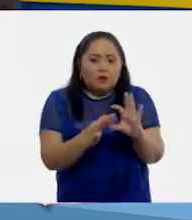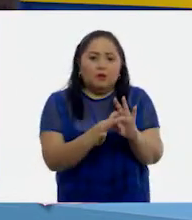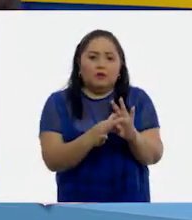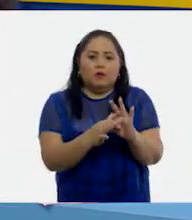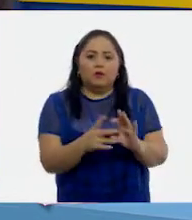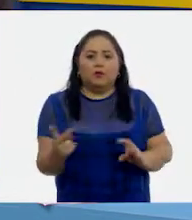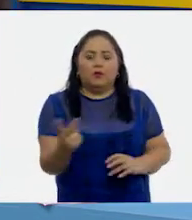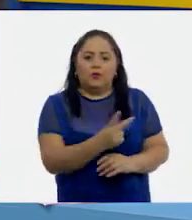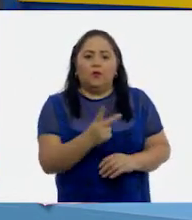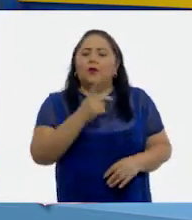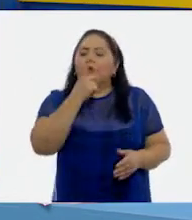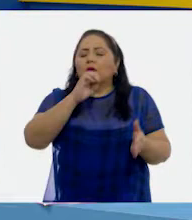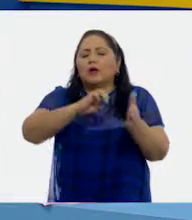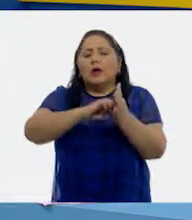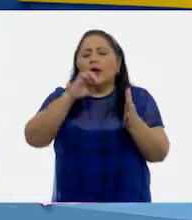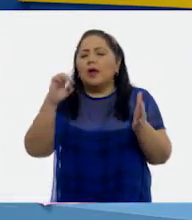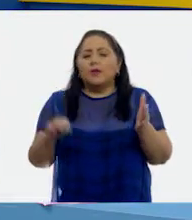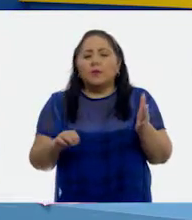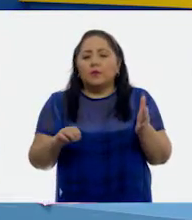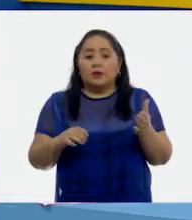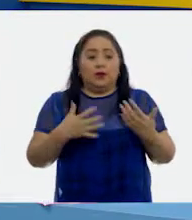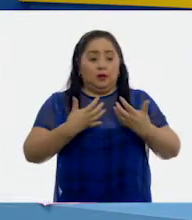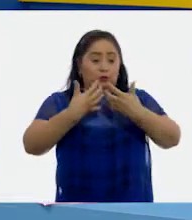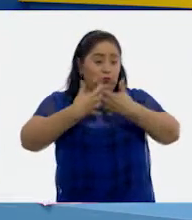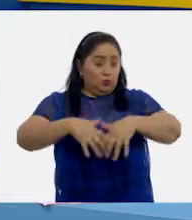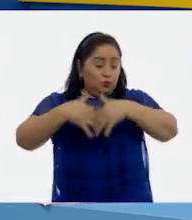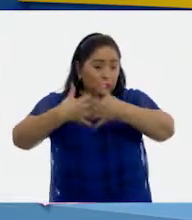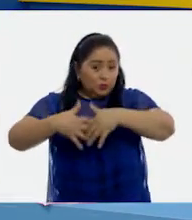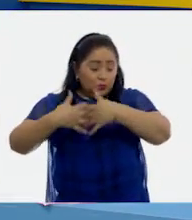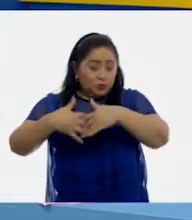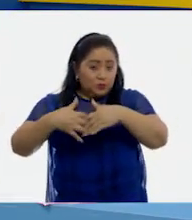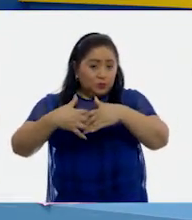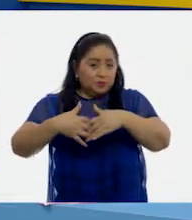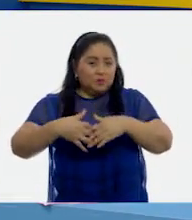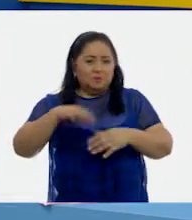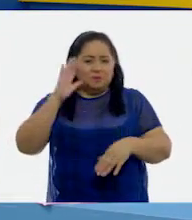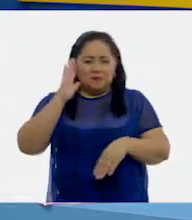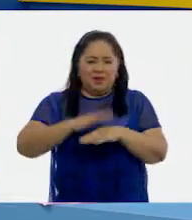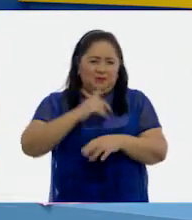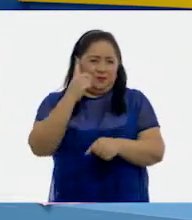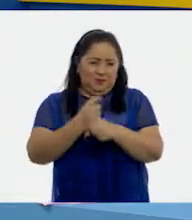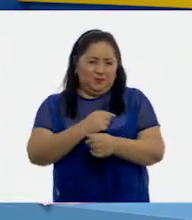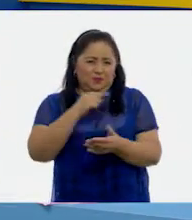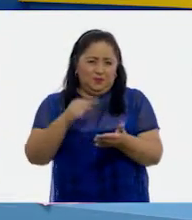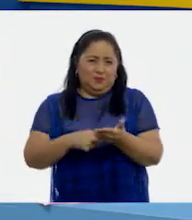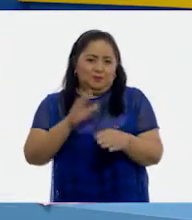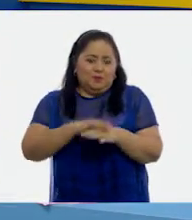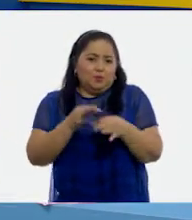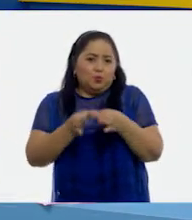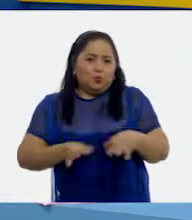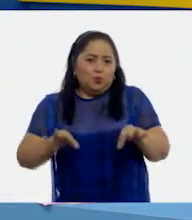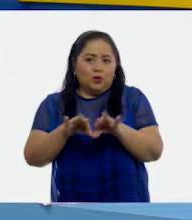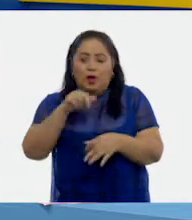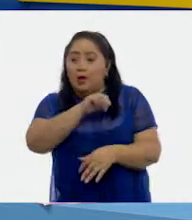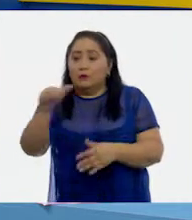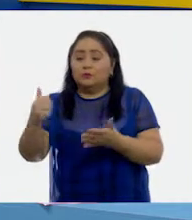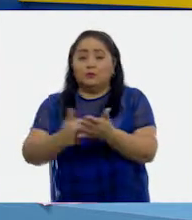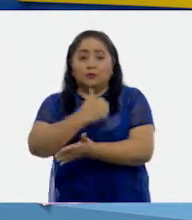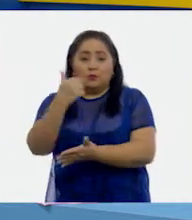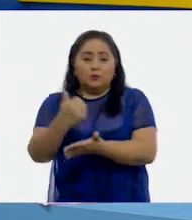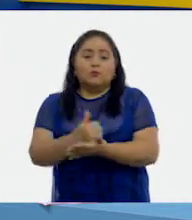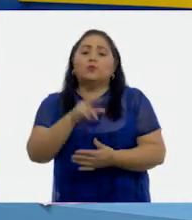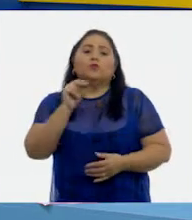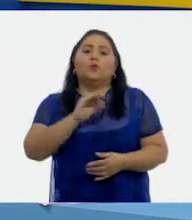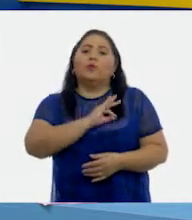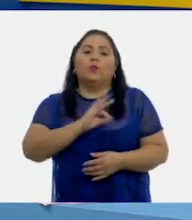complementarias. Por ejemplo, la industria que se concentra de manera prioritaria en las ciudades no